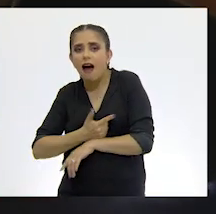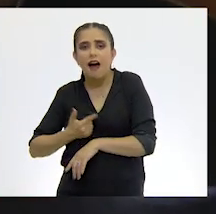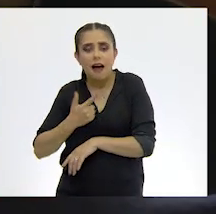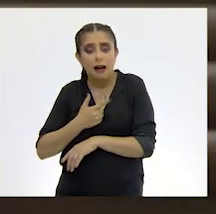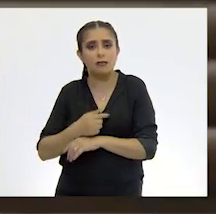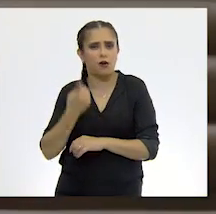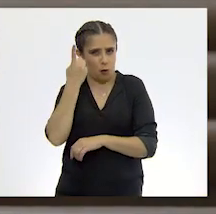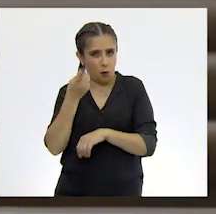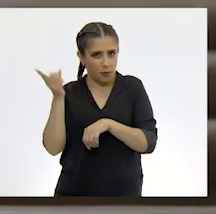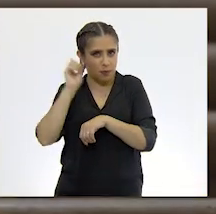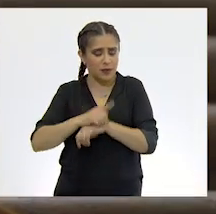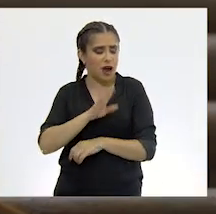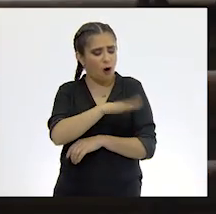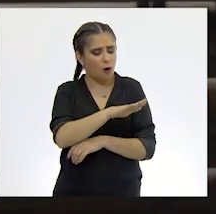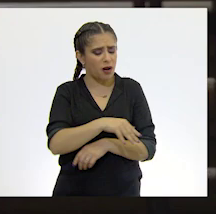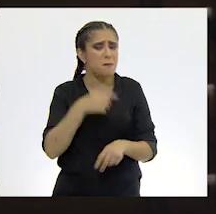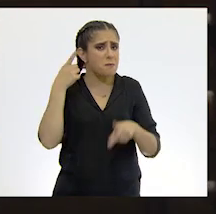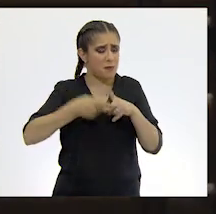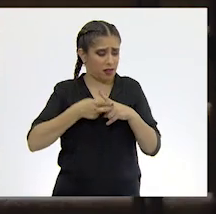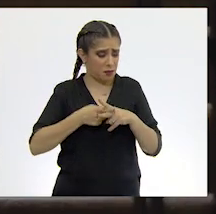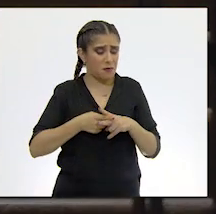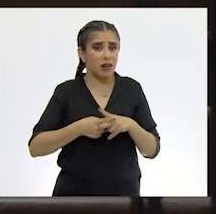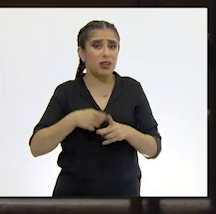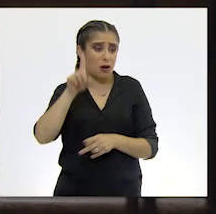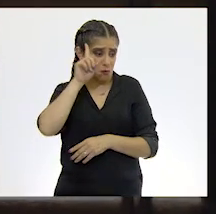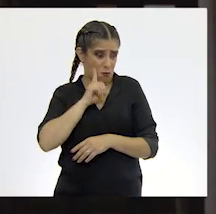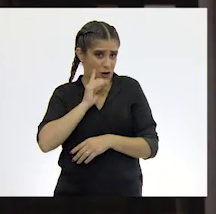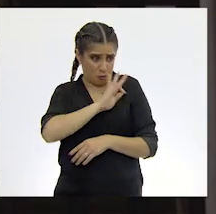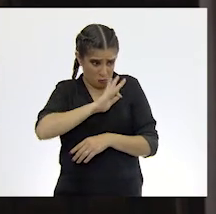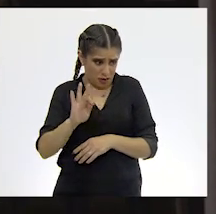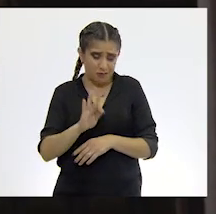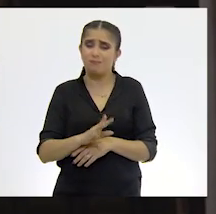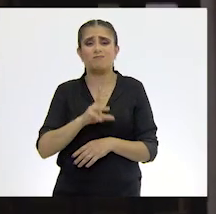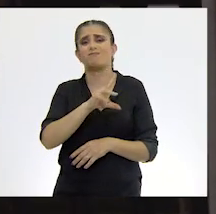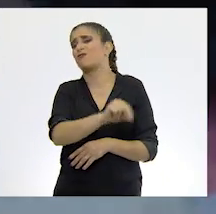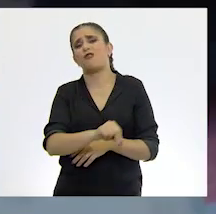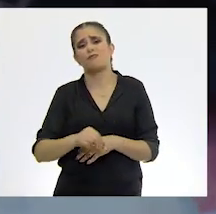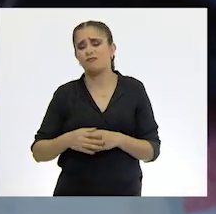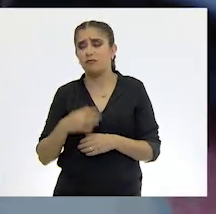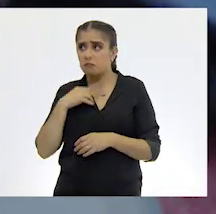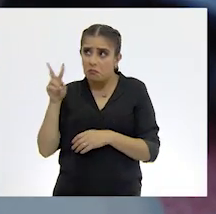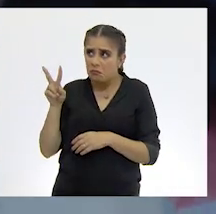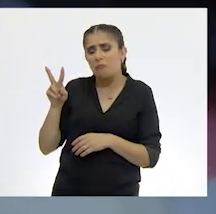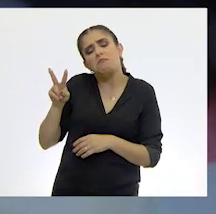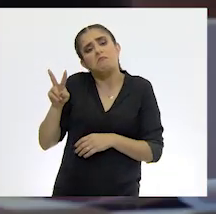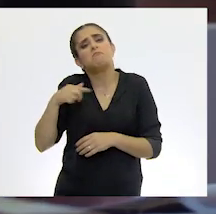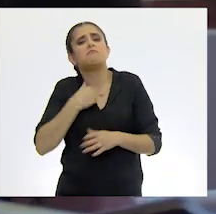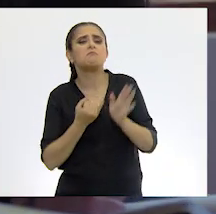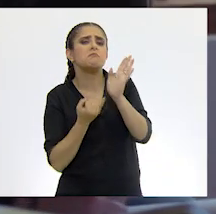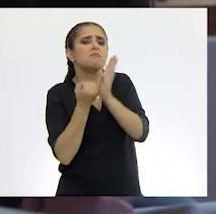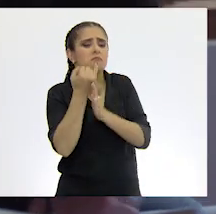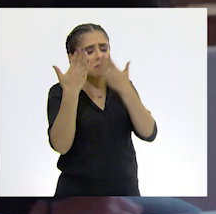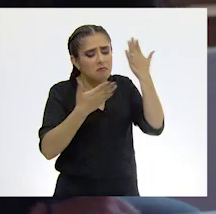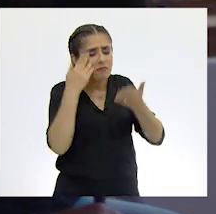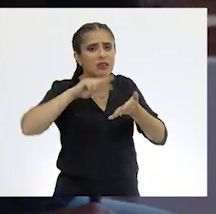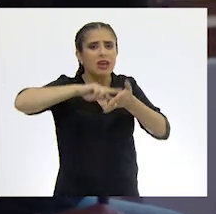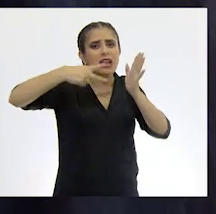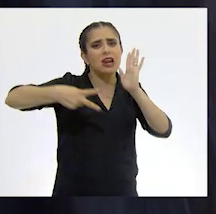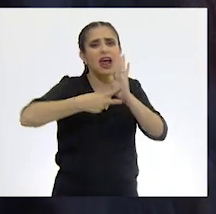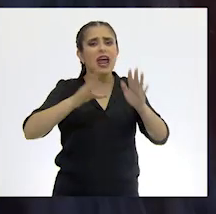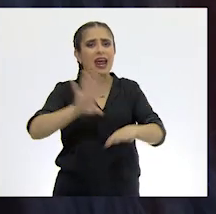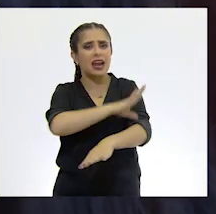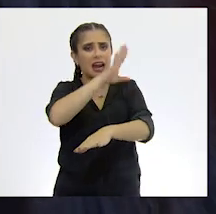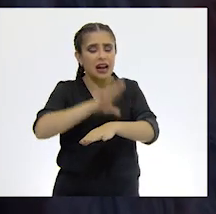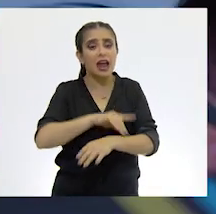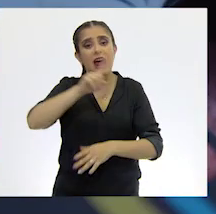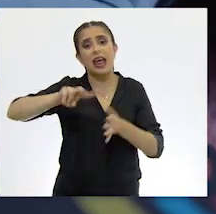día alguien me dijo, las matemáticas no son para mujeres. Así que decidí estudiar ingeniería en energía y